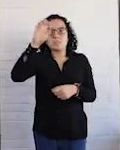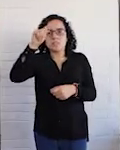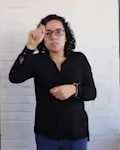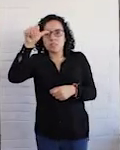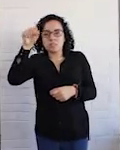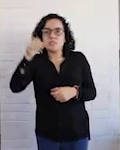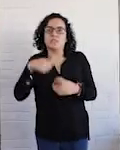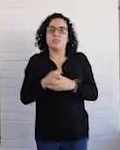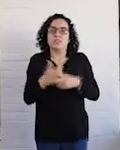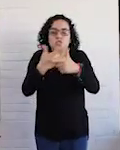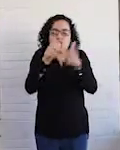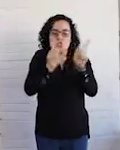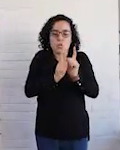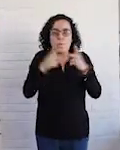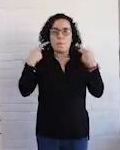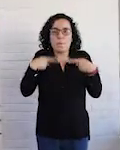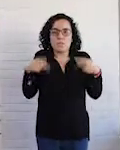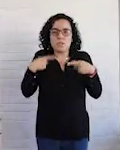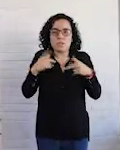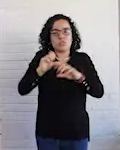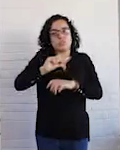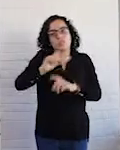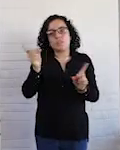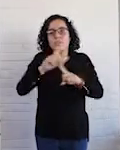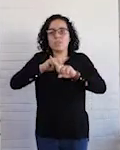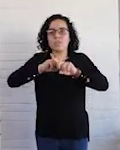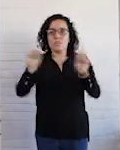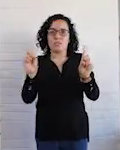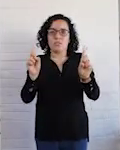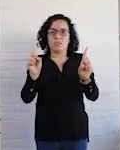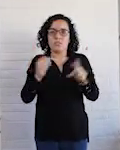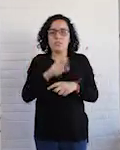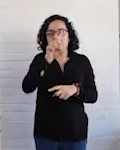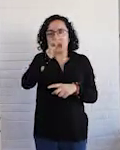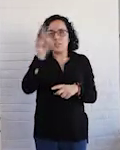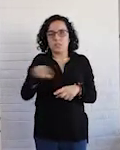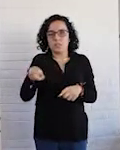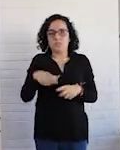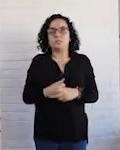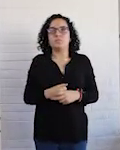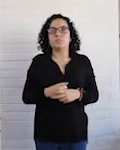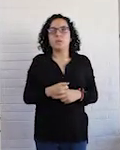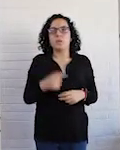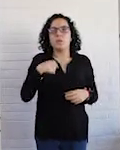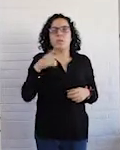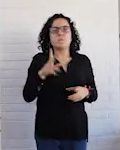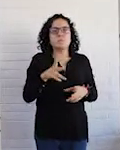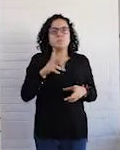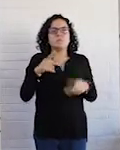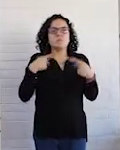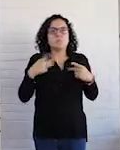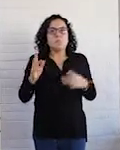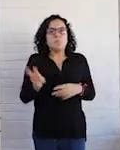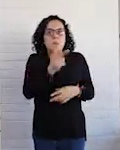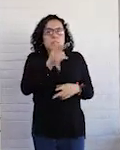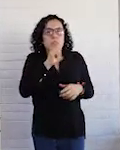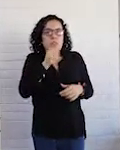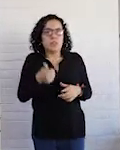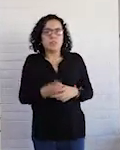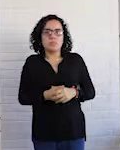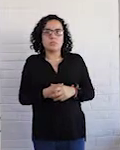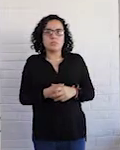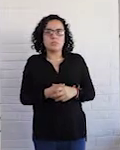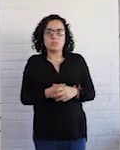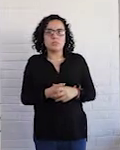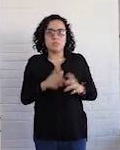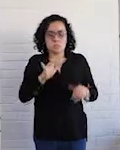inencontrables. Son otro tipo de generación. Es una generación que ya no pregunta. O sea, a mí me sorprende que esa generación no pregunta, saca el